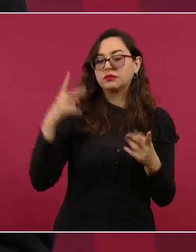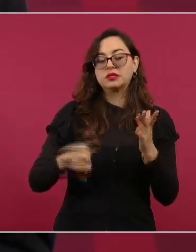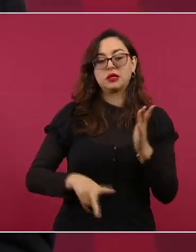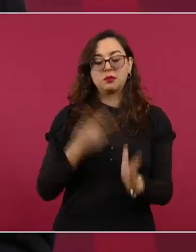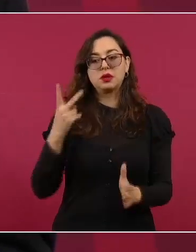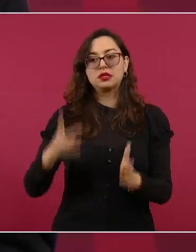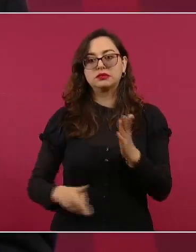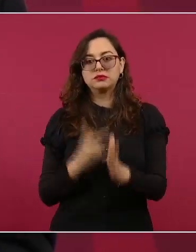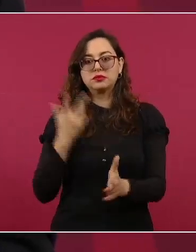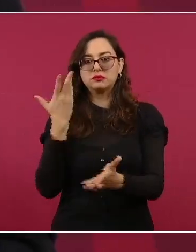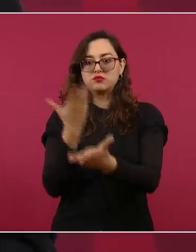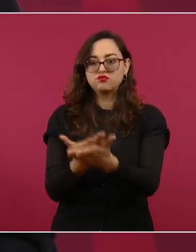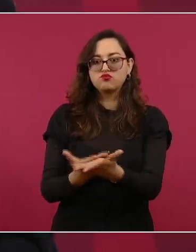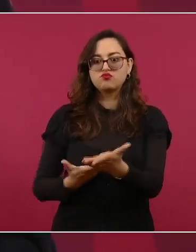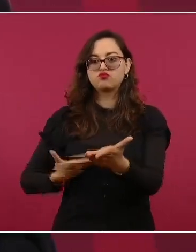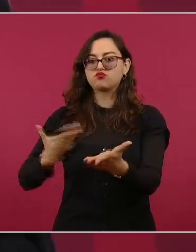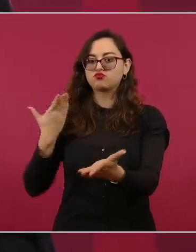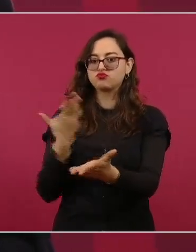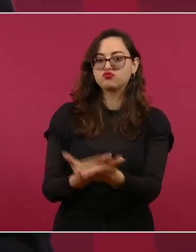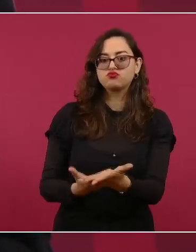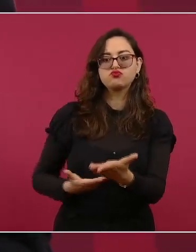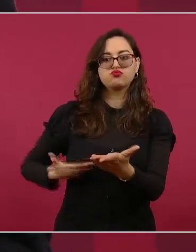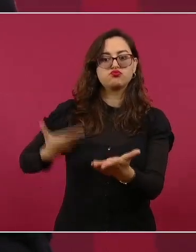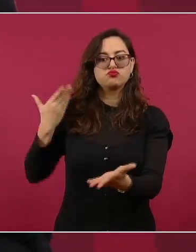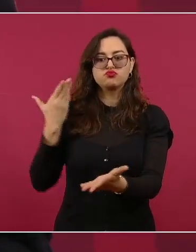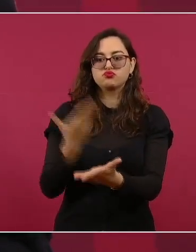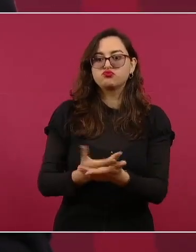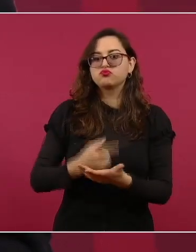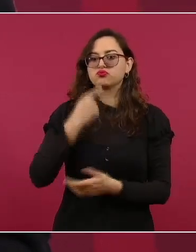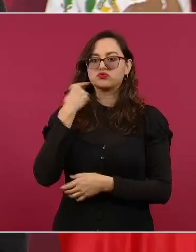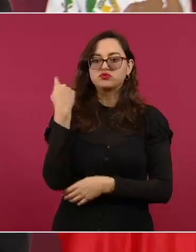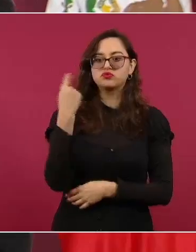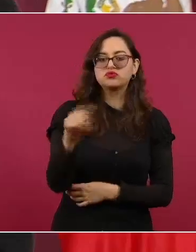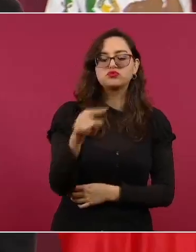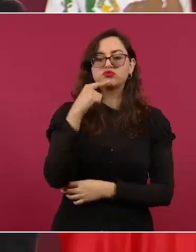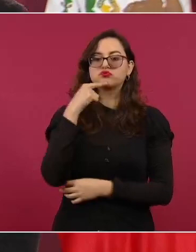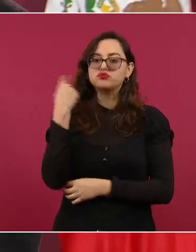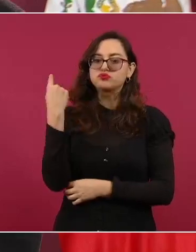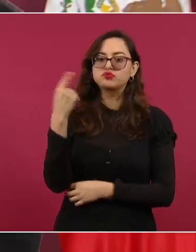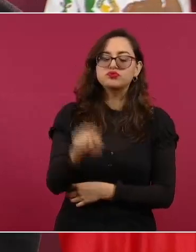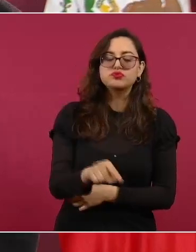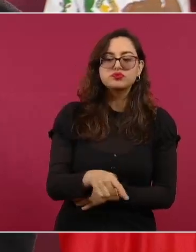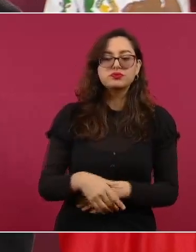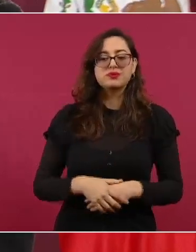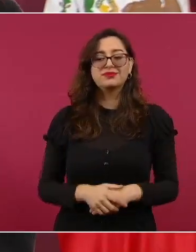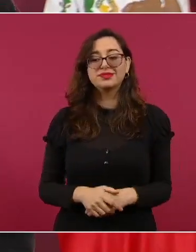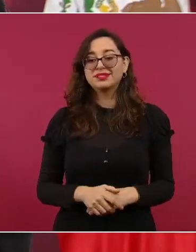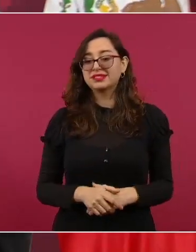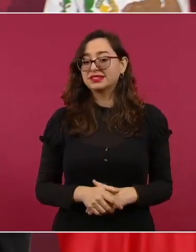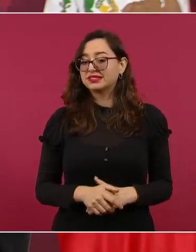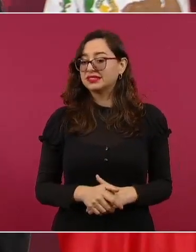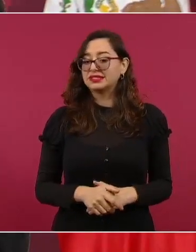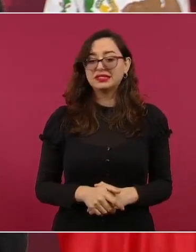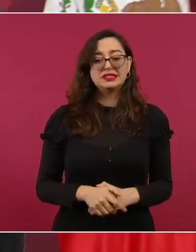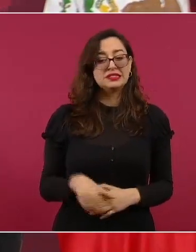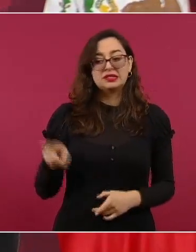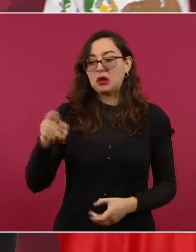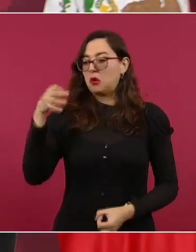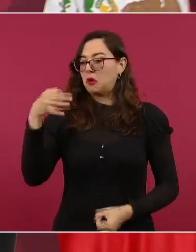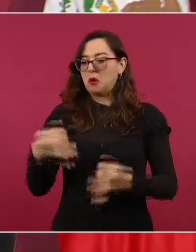presentando recursos, amparos, y son muy